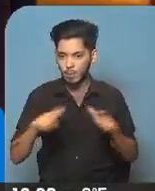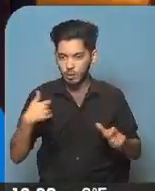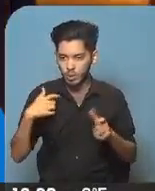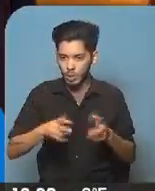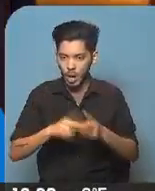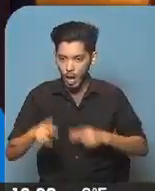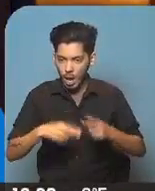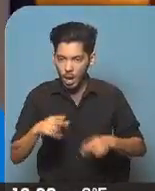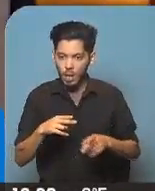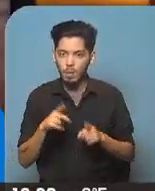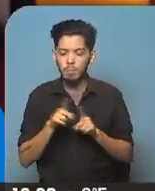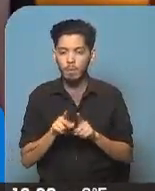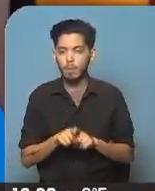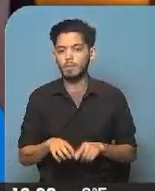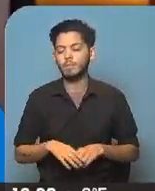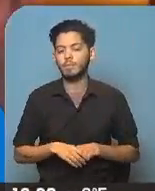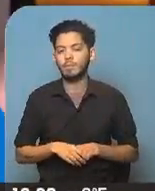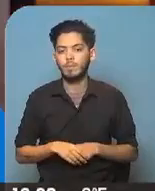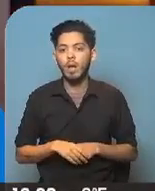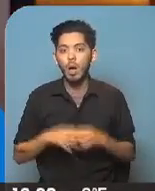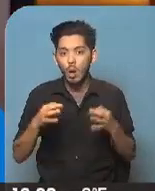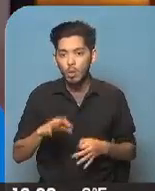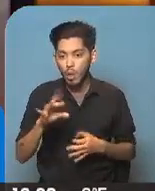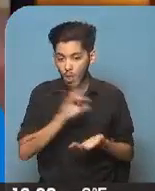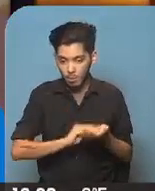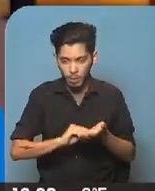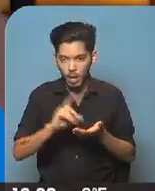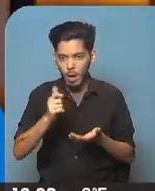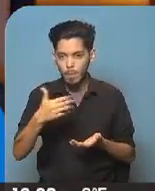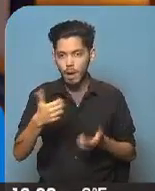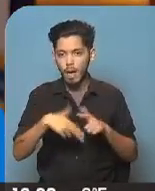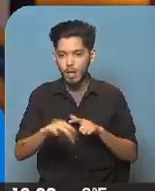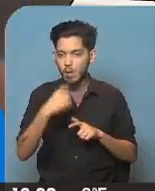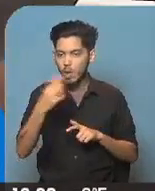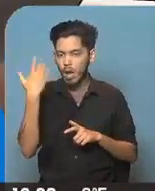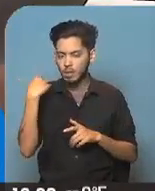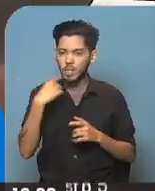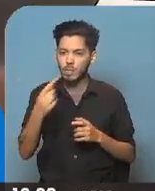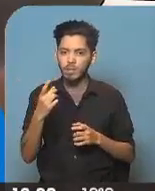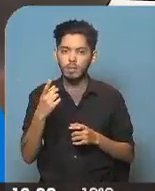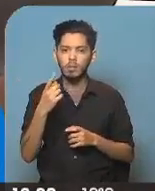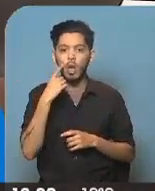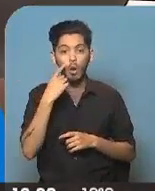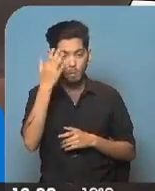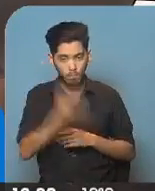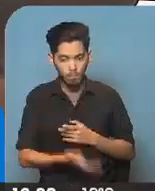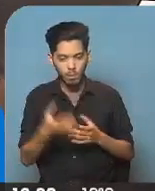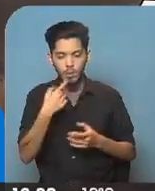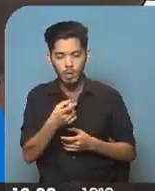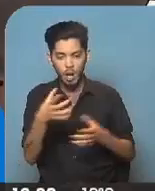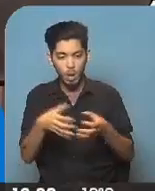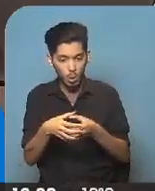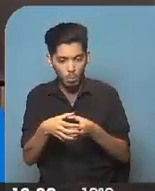ablación honestamente la diputada camaño quien ayer definió esta ley dijo senador transmite a su equipo